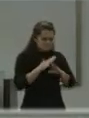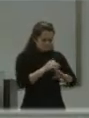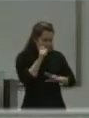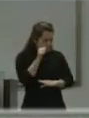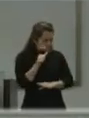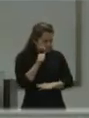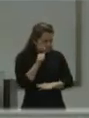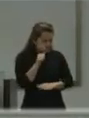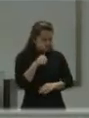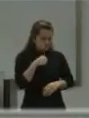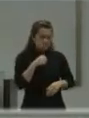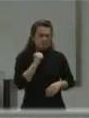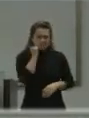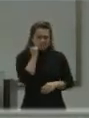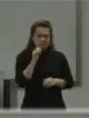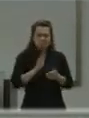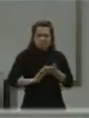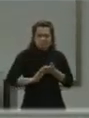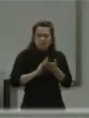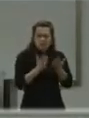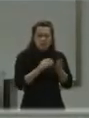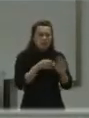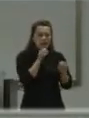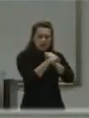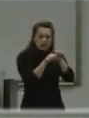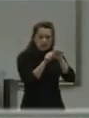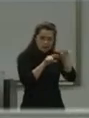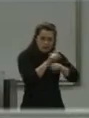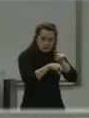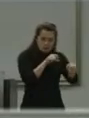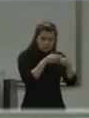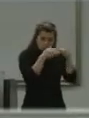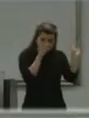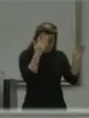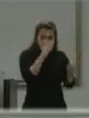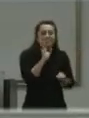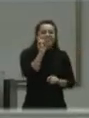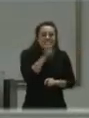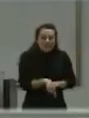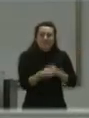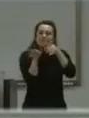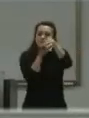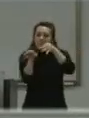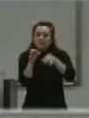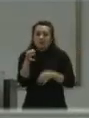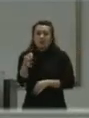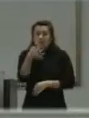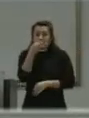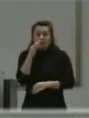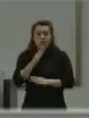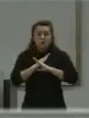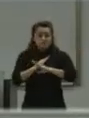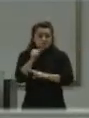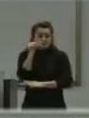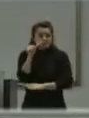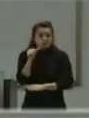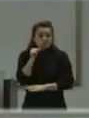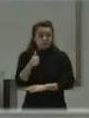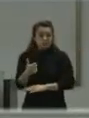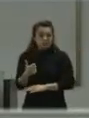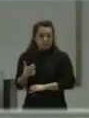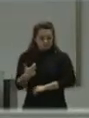anticonceptivos y como explicarle a las personas que el método anticonceptivo no es solamente la